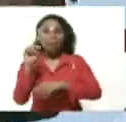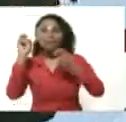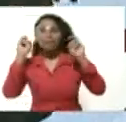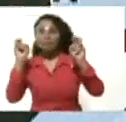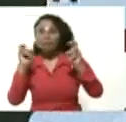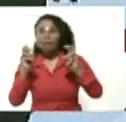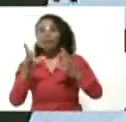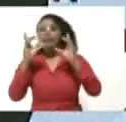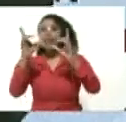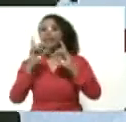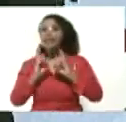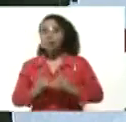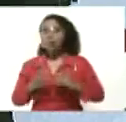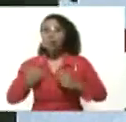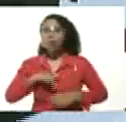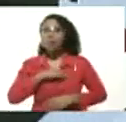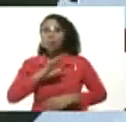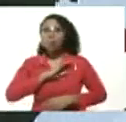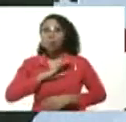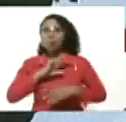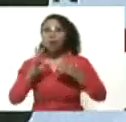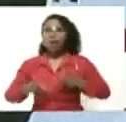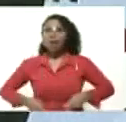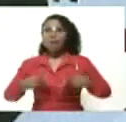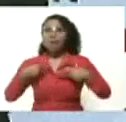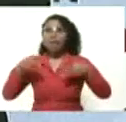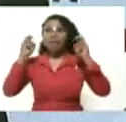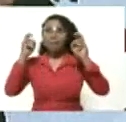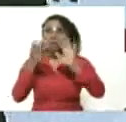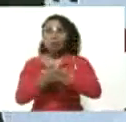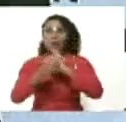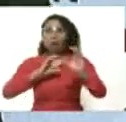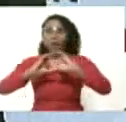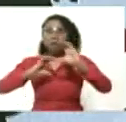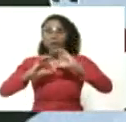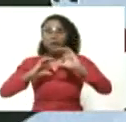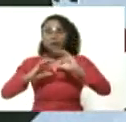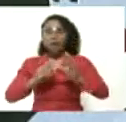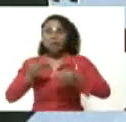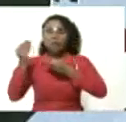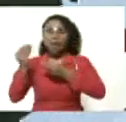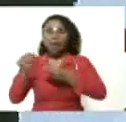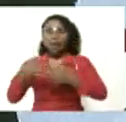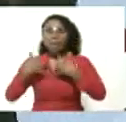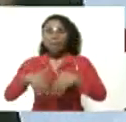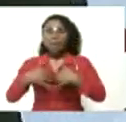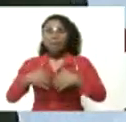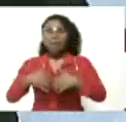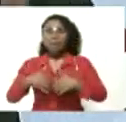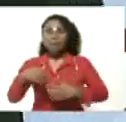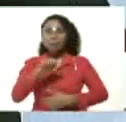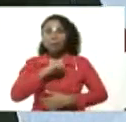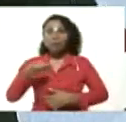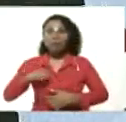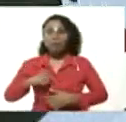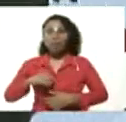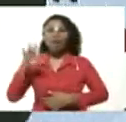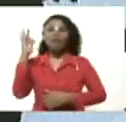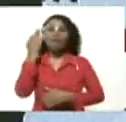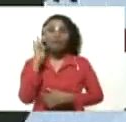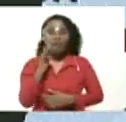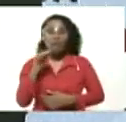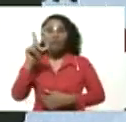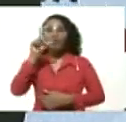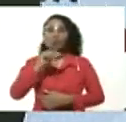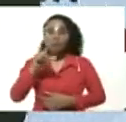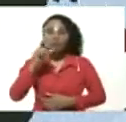nuestras vidas. Una parte importante de nuestras comunicaciones tiene lugar en empresas privadas, Facebook, Twitter, Instagram,